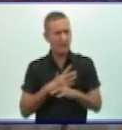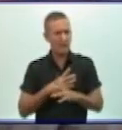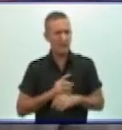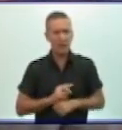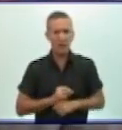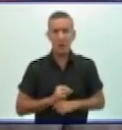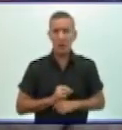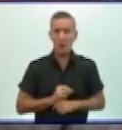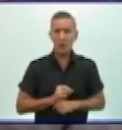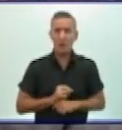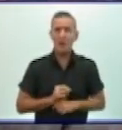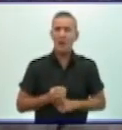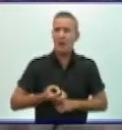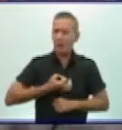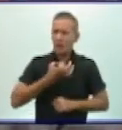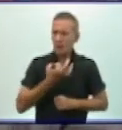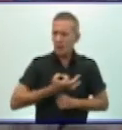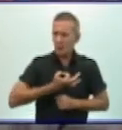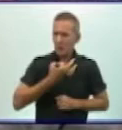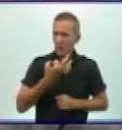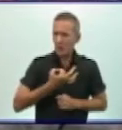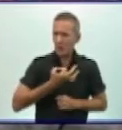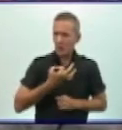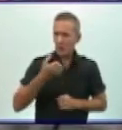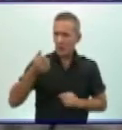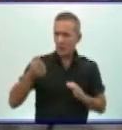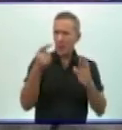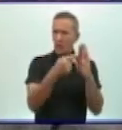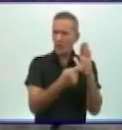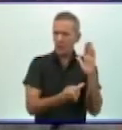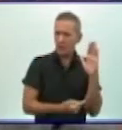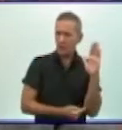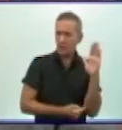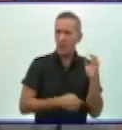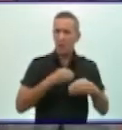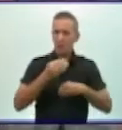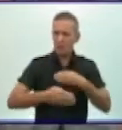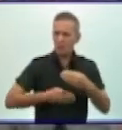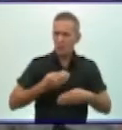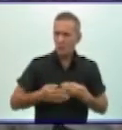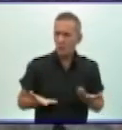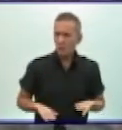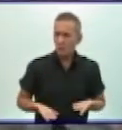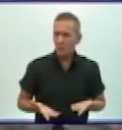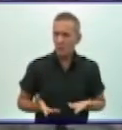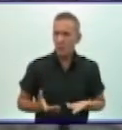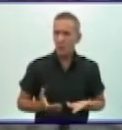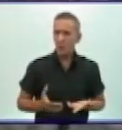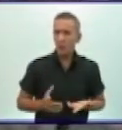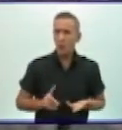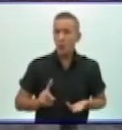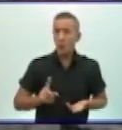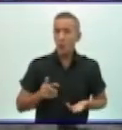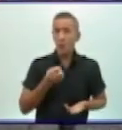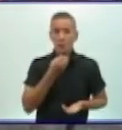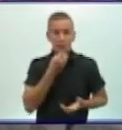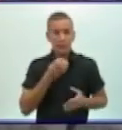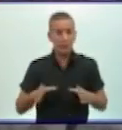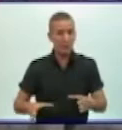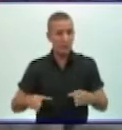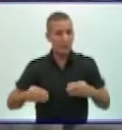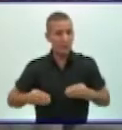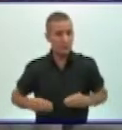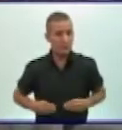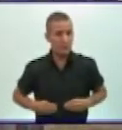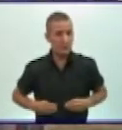espalda y siempre explicar con argumentos cuál es mi situación. No siempre que uno no pueda asumir determinada responsabilidad y cumplir con